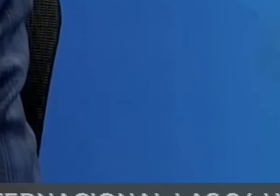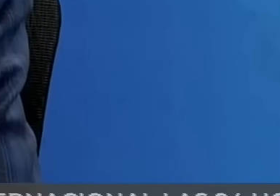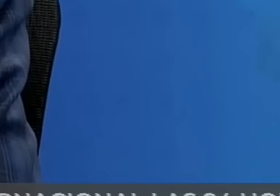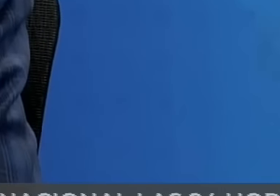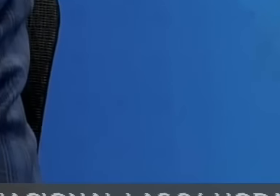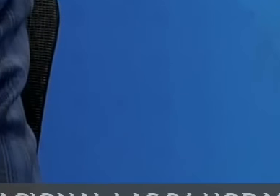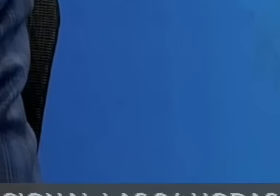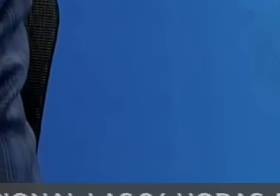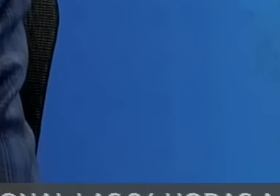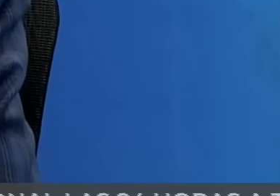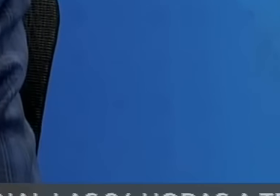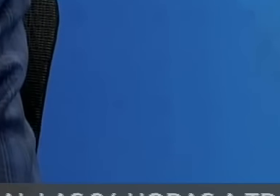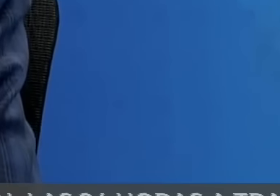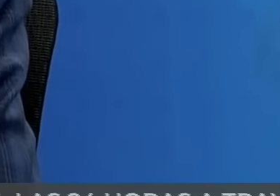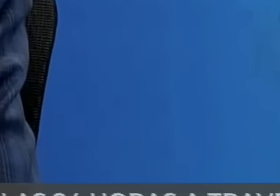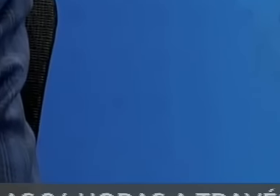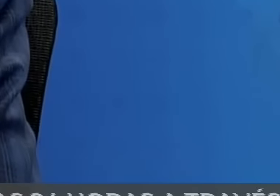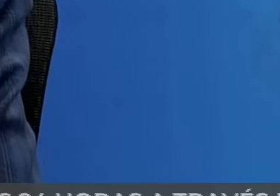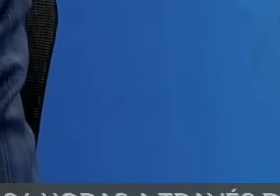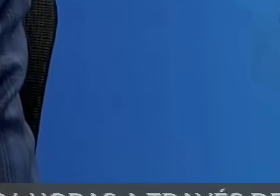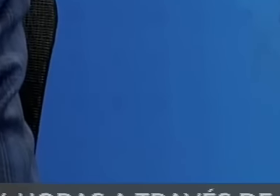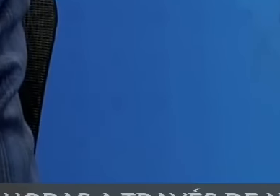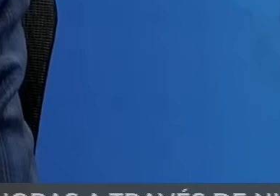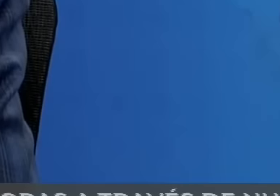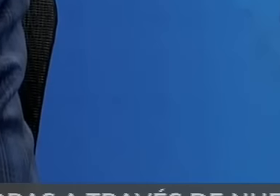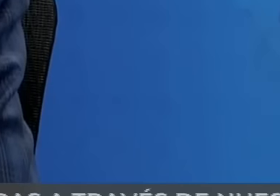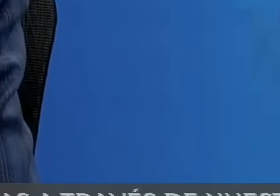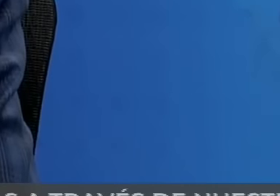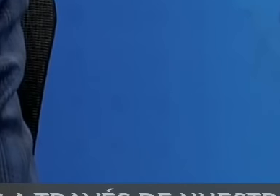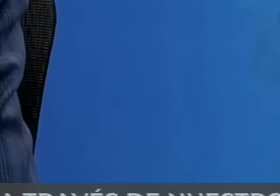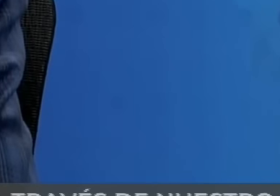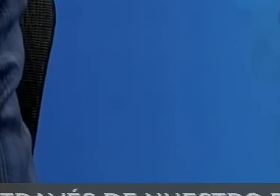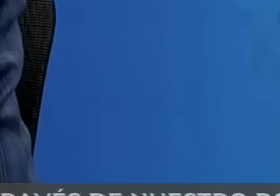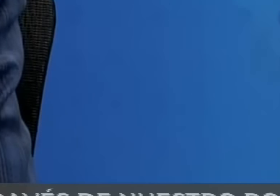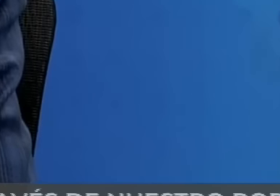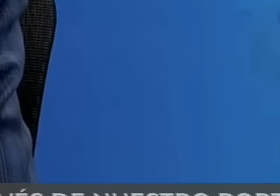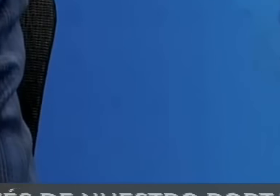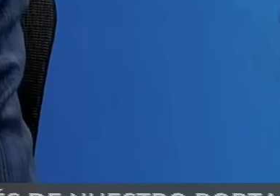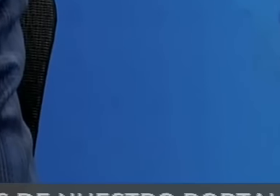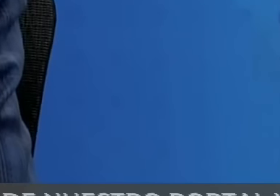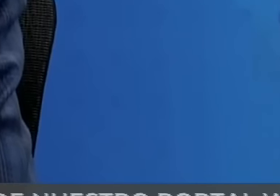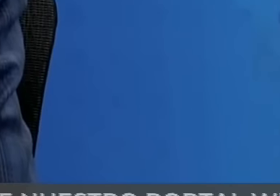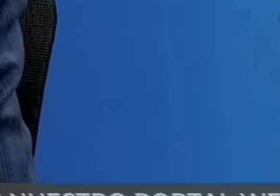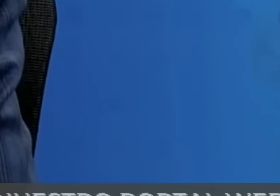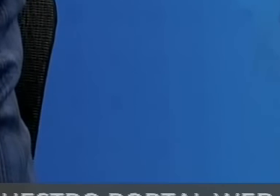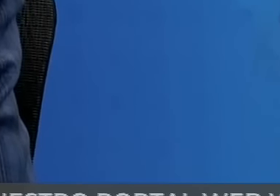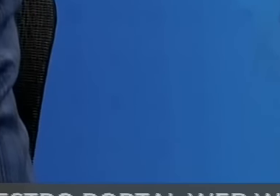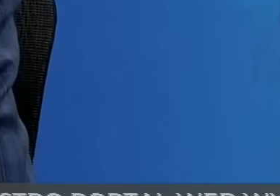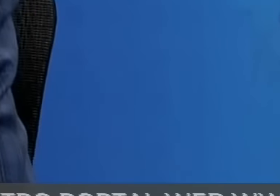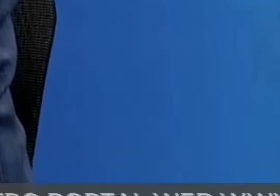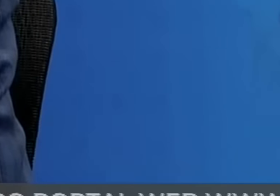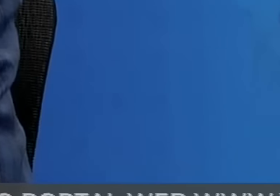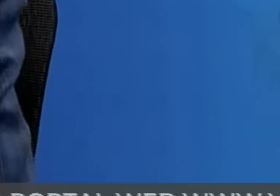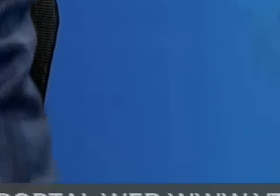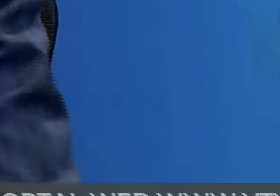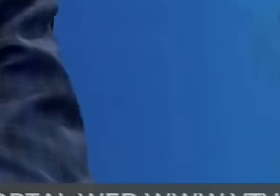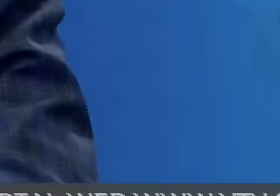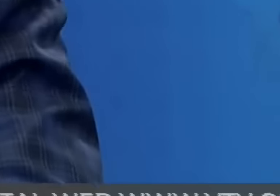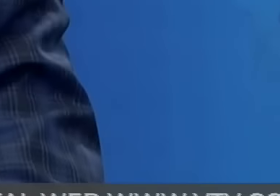hablando del 2028, unos 6.000 comunas en un estado avanzado de